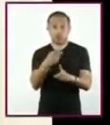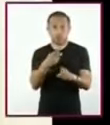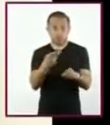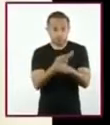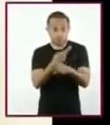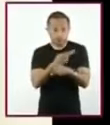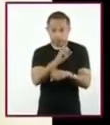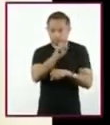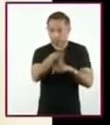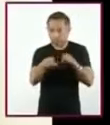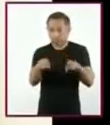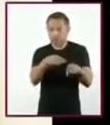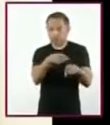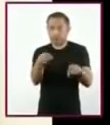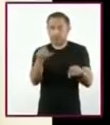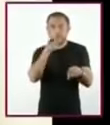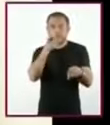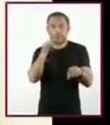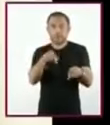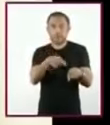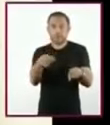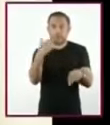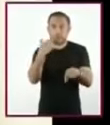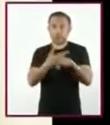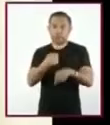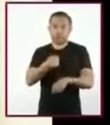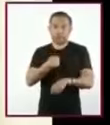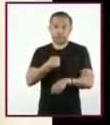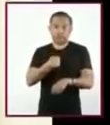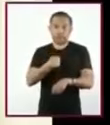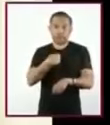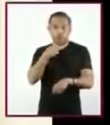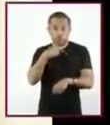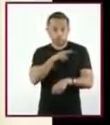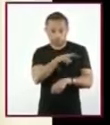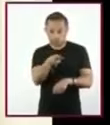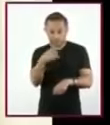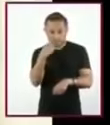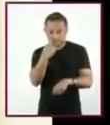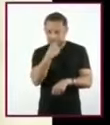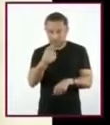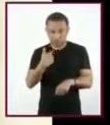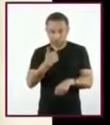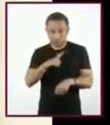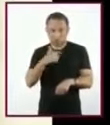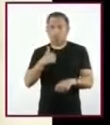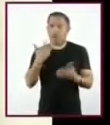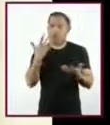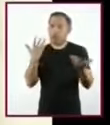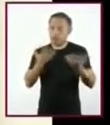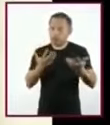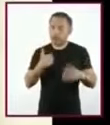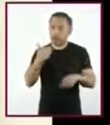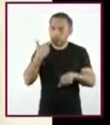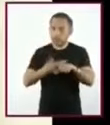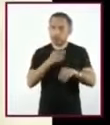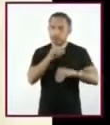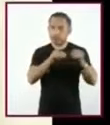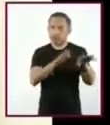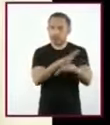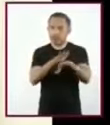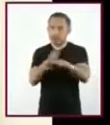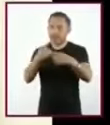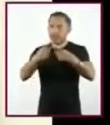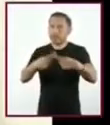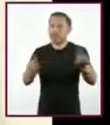nosotros y podemos crear algo diferente. Si no nos gusta lo que vemos, podemos crear algo diferente. Tenemos nuestros niños que podemos